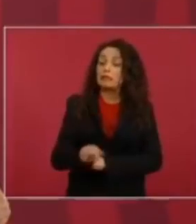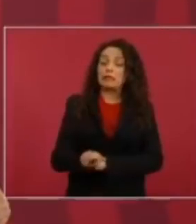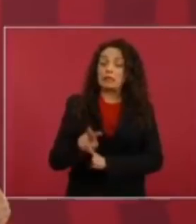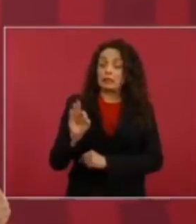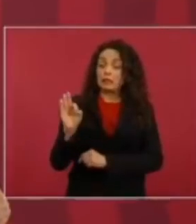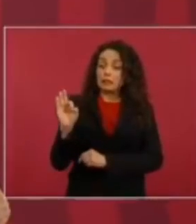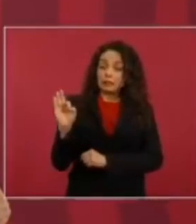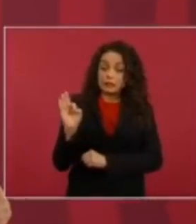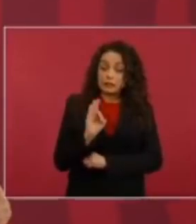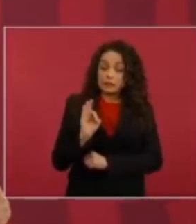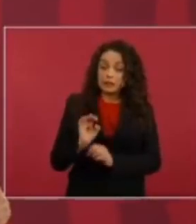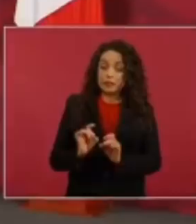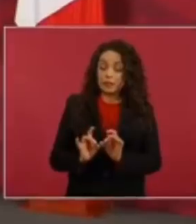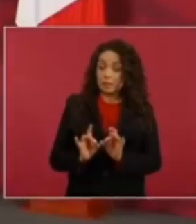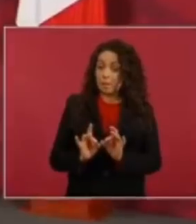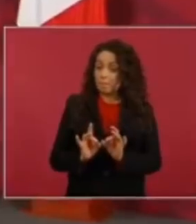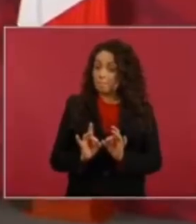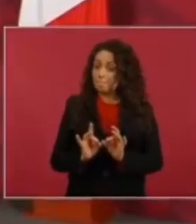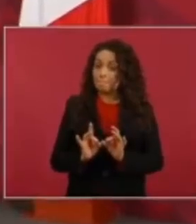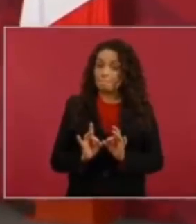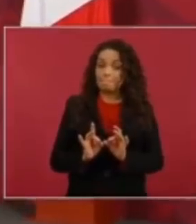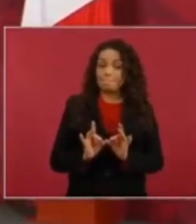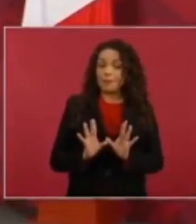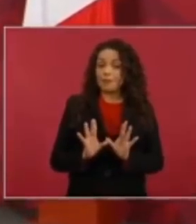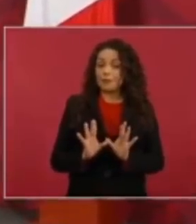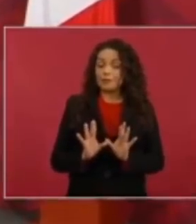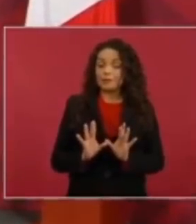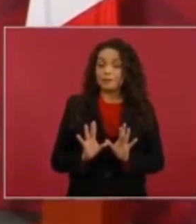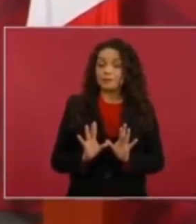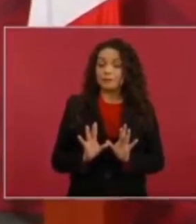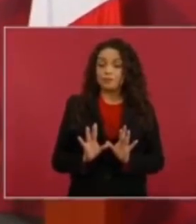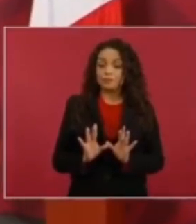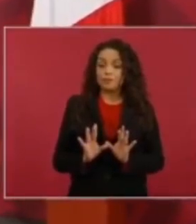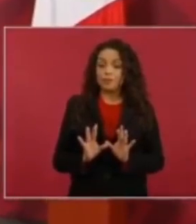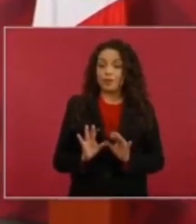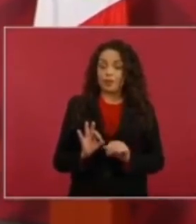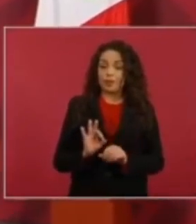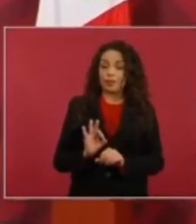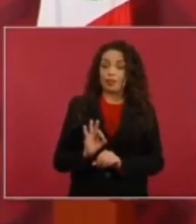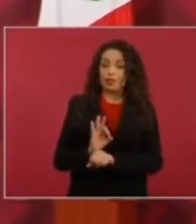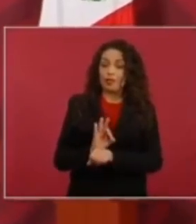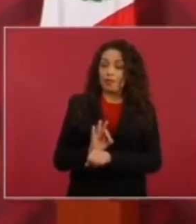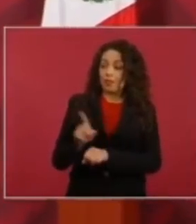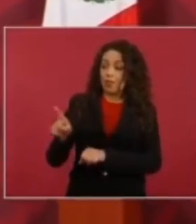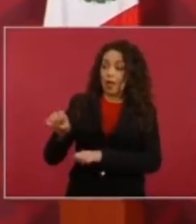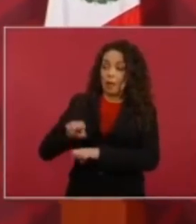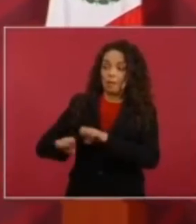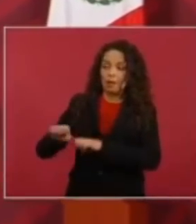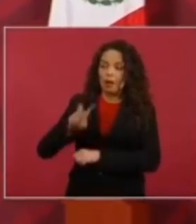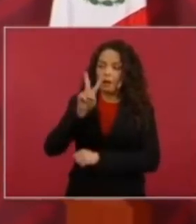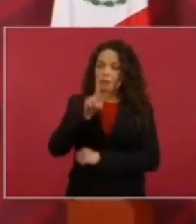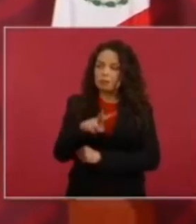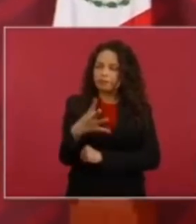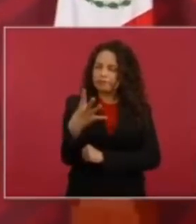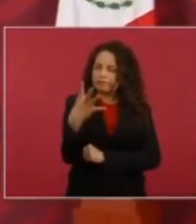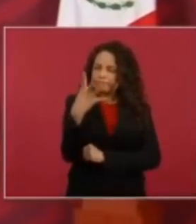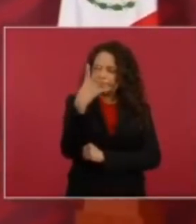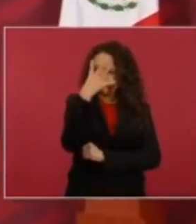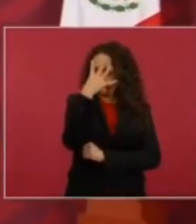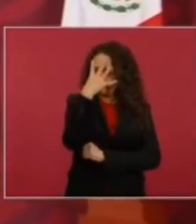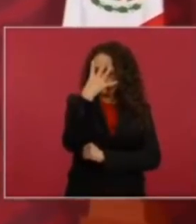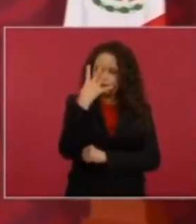el qué se ponga del lado de las empresas extranjeras